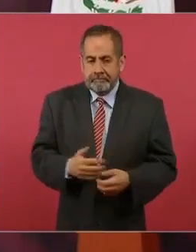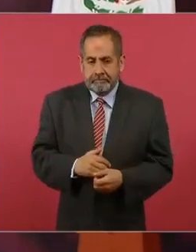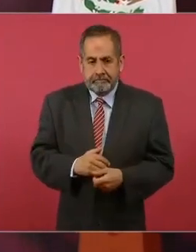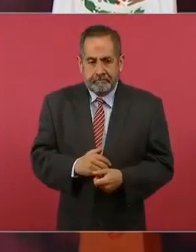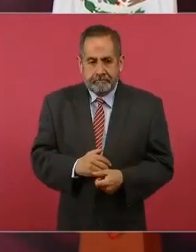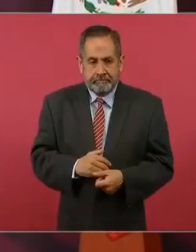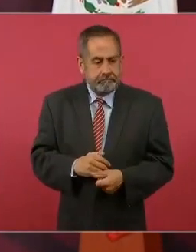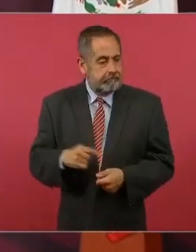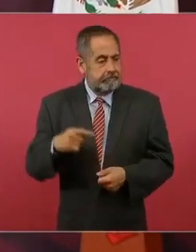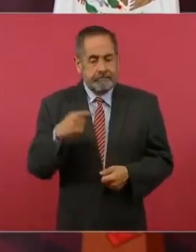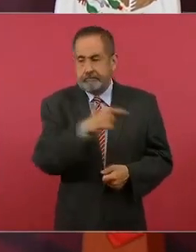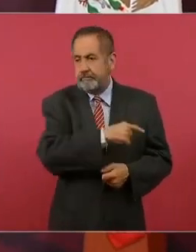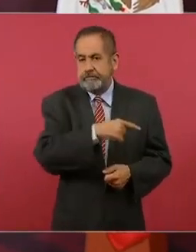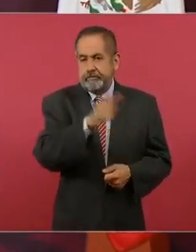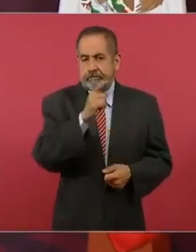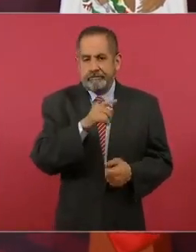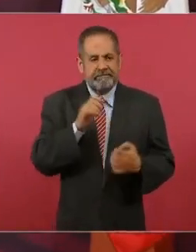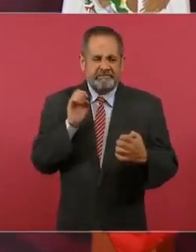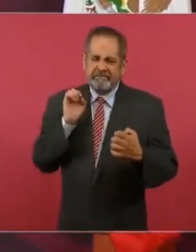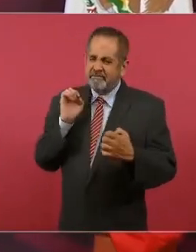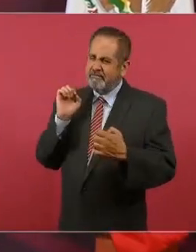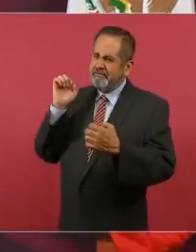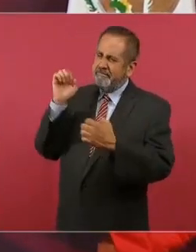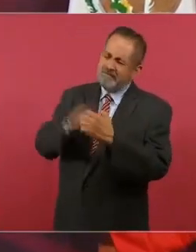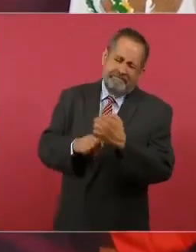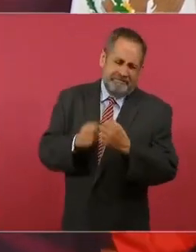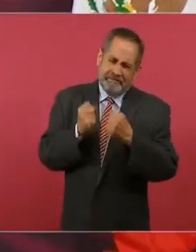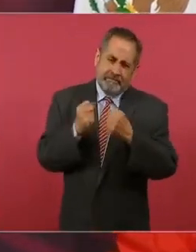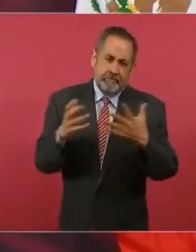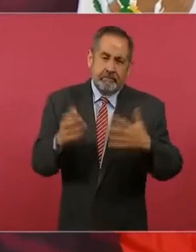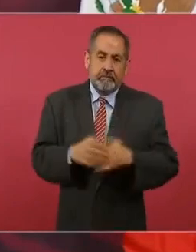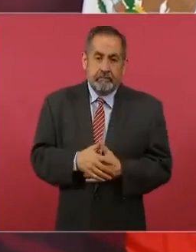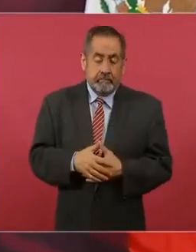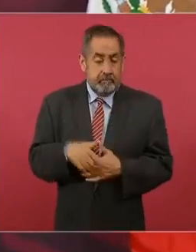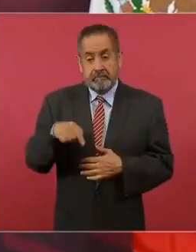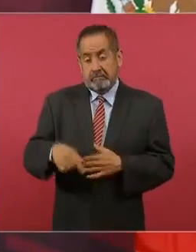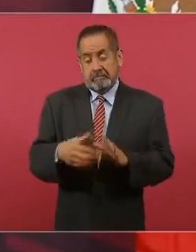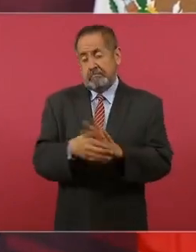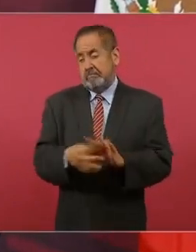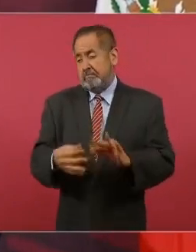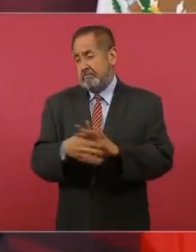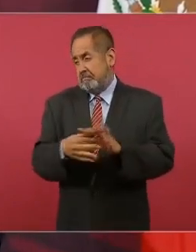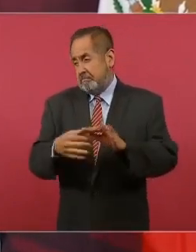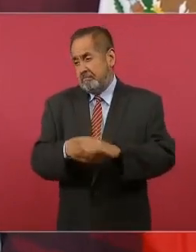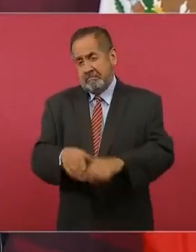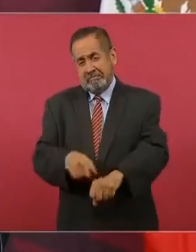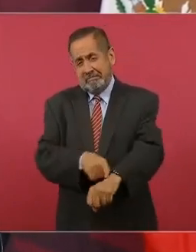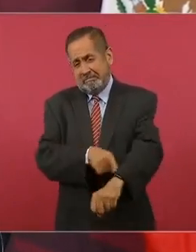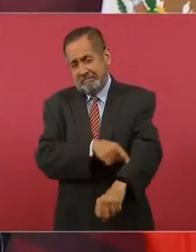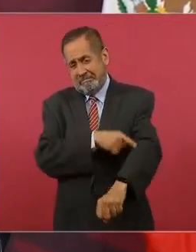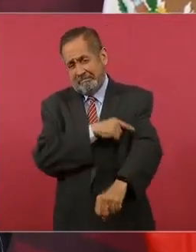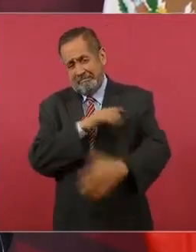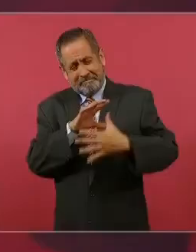Un gran engaño. Pero así, aquí me puedo pasar